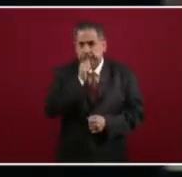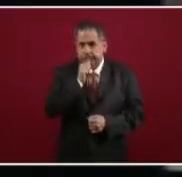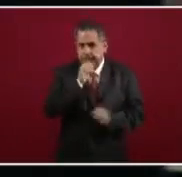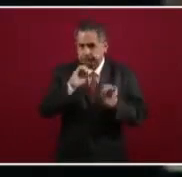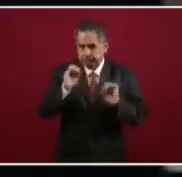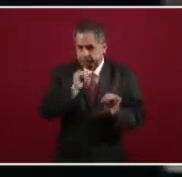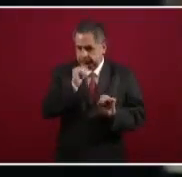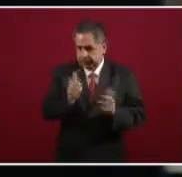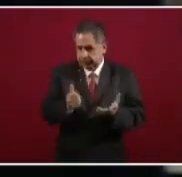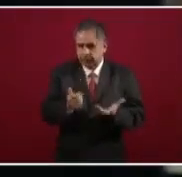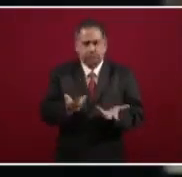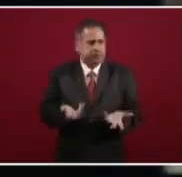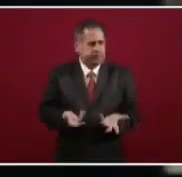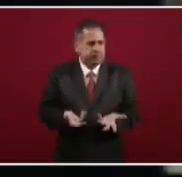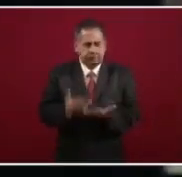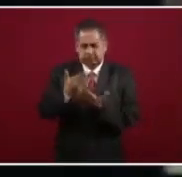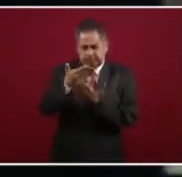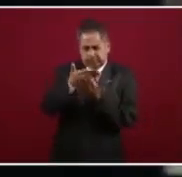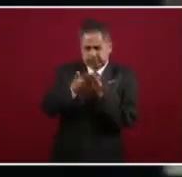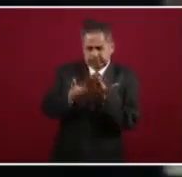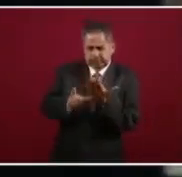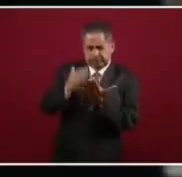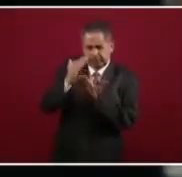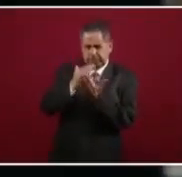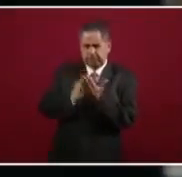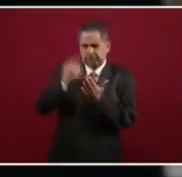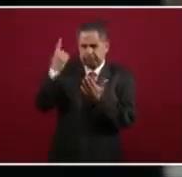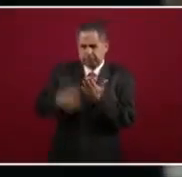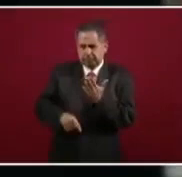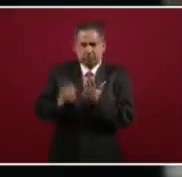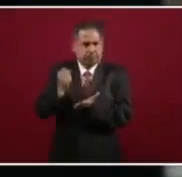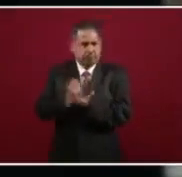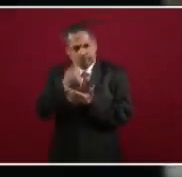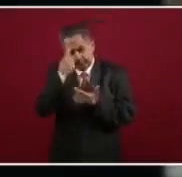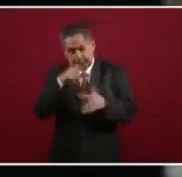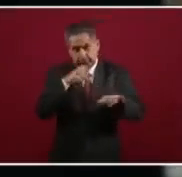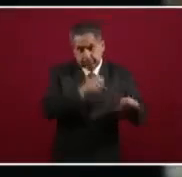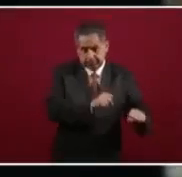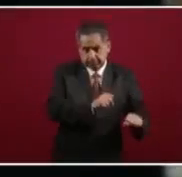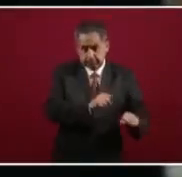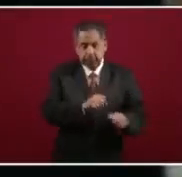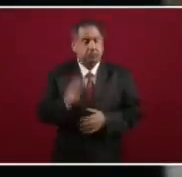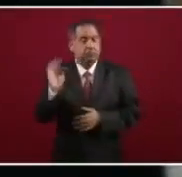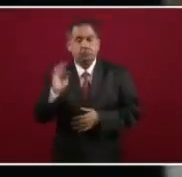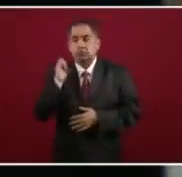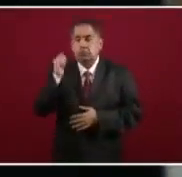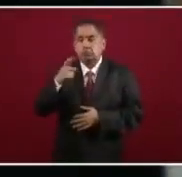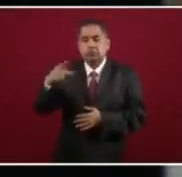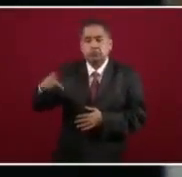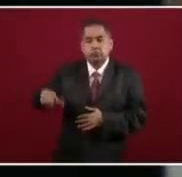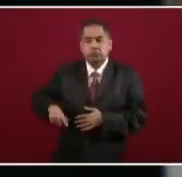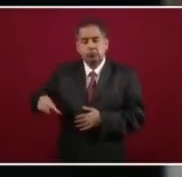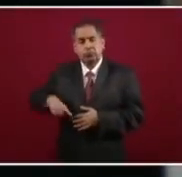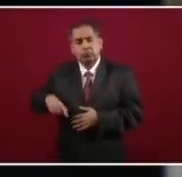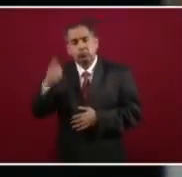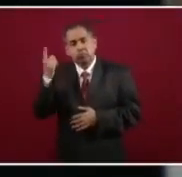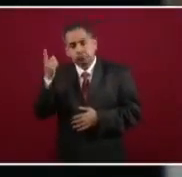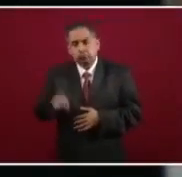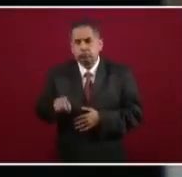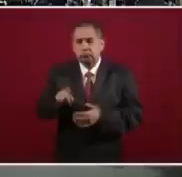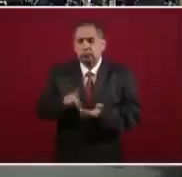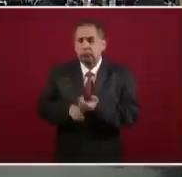hay alguna directriz de parte de su gobierno para evitar que haya este tipo de